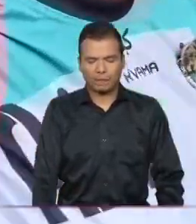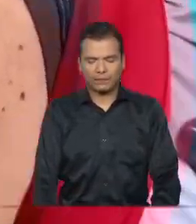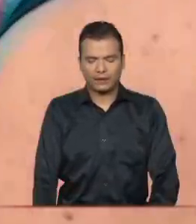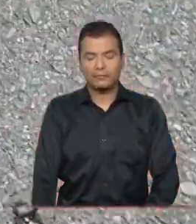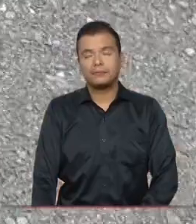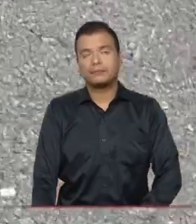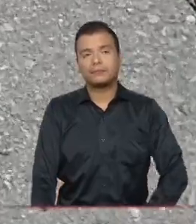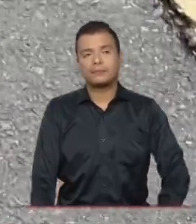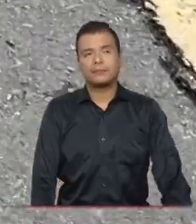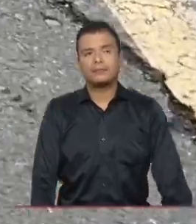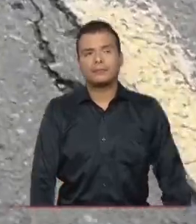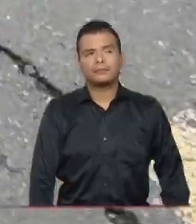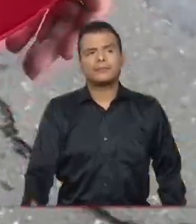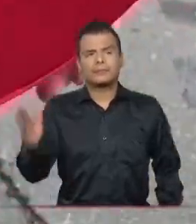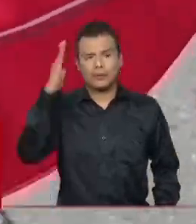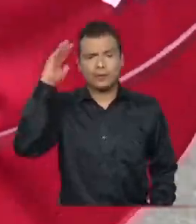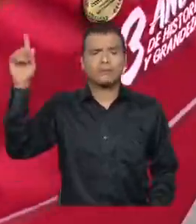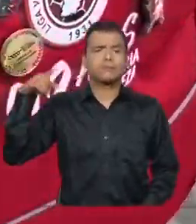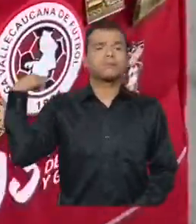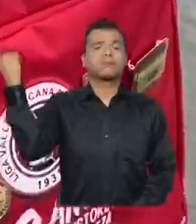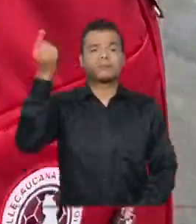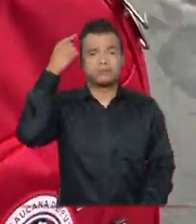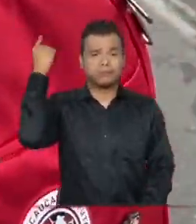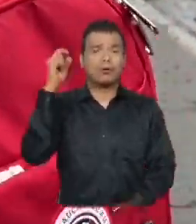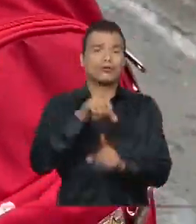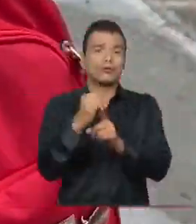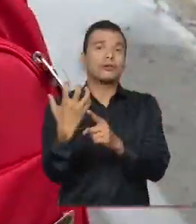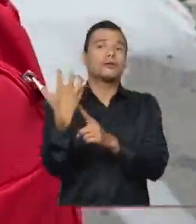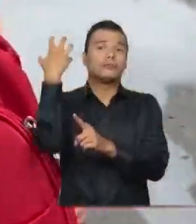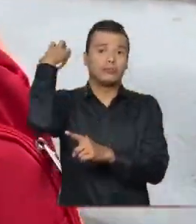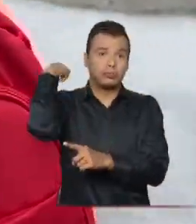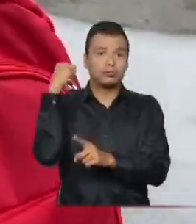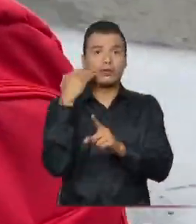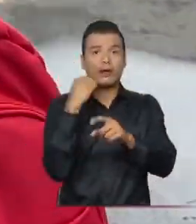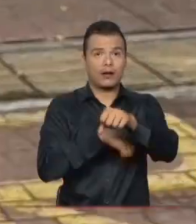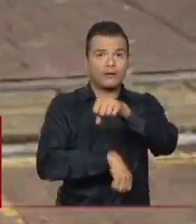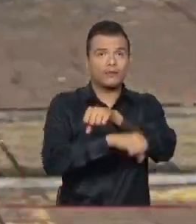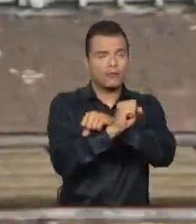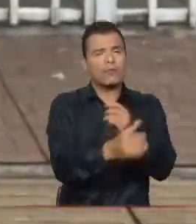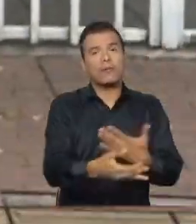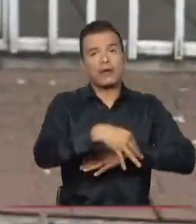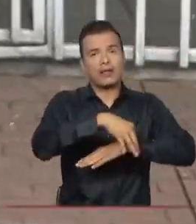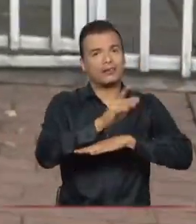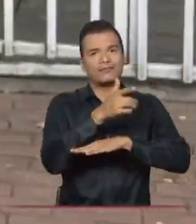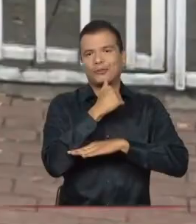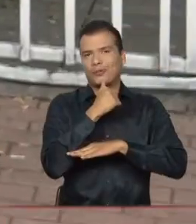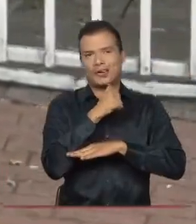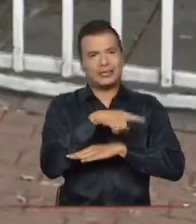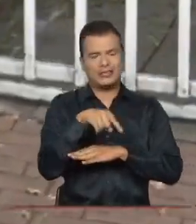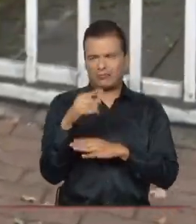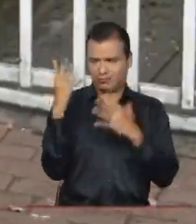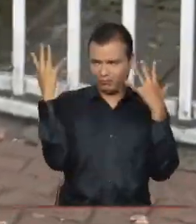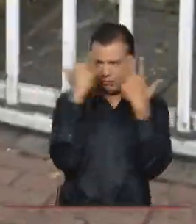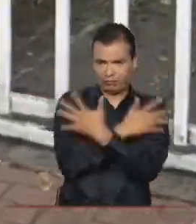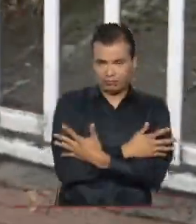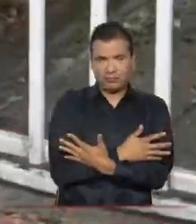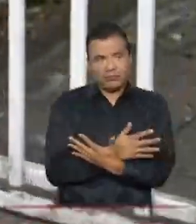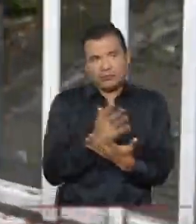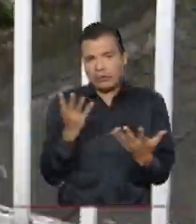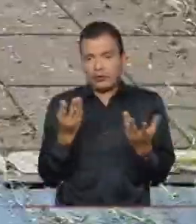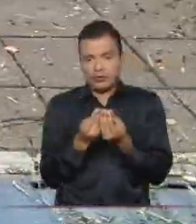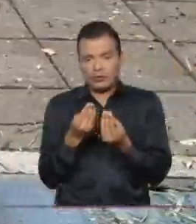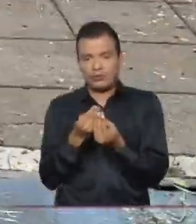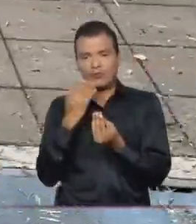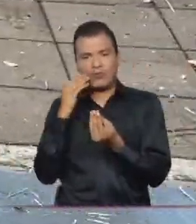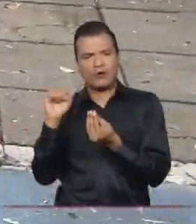En medio de una sociedad que no estaba lista para aceptar el fútbol femenino, Amparo Maldonado y sus compañeras enfrentaron críticas y